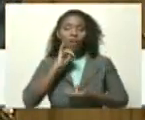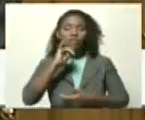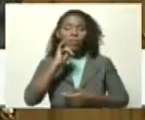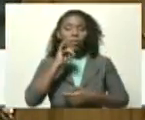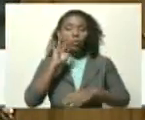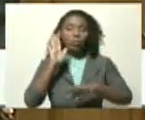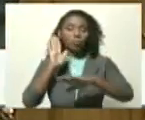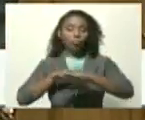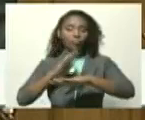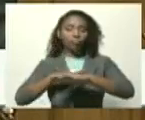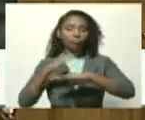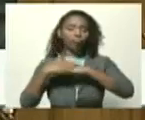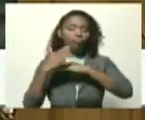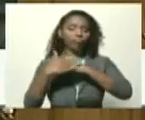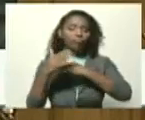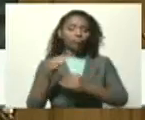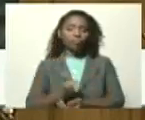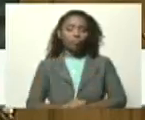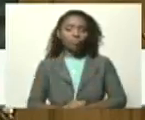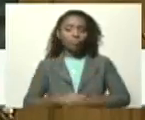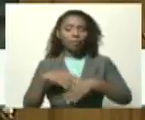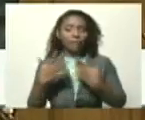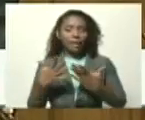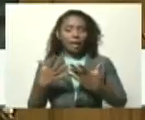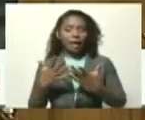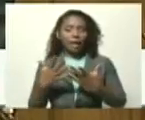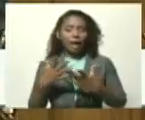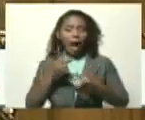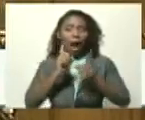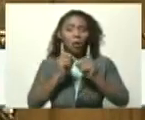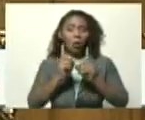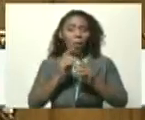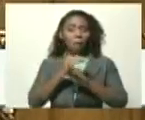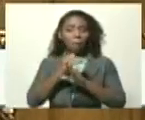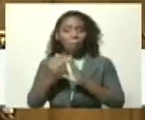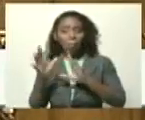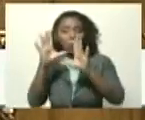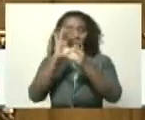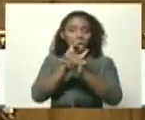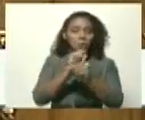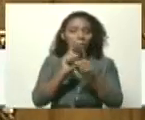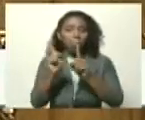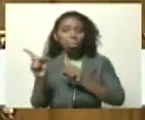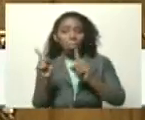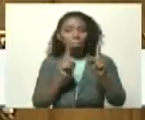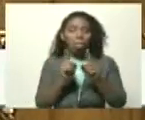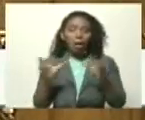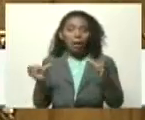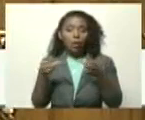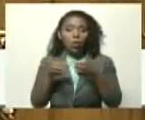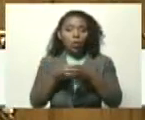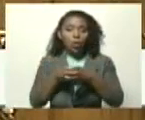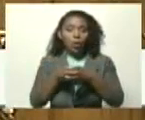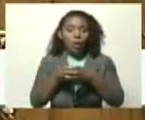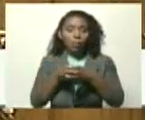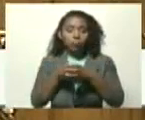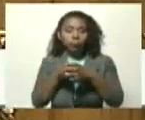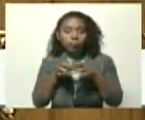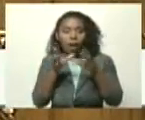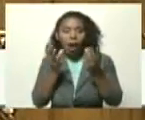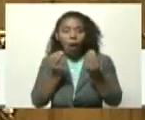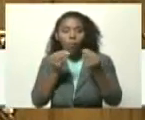infausta de que entre gallos y medianoche se reunieron las hienas